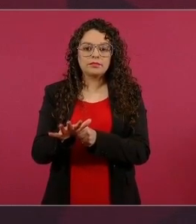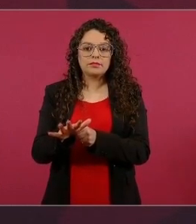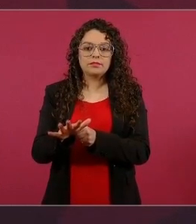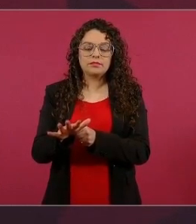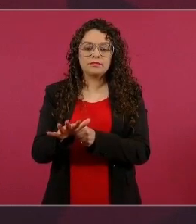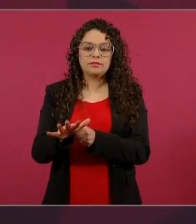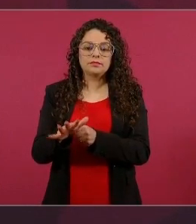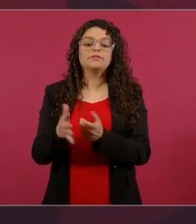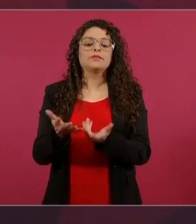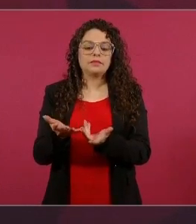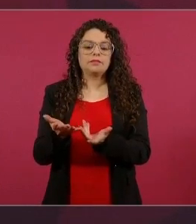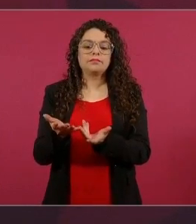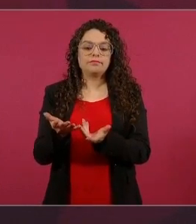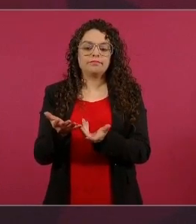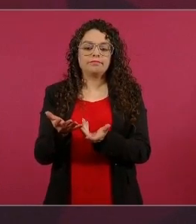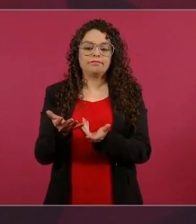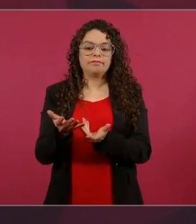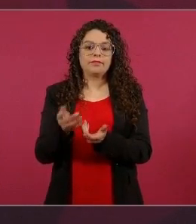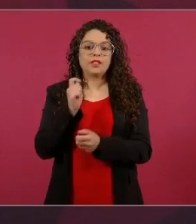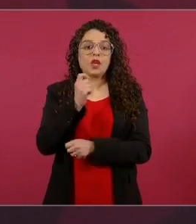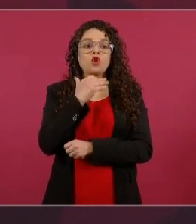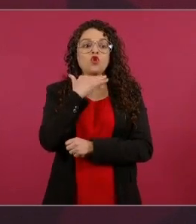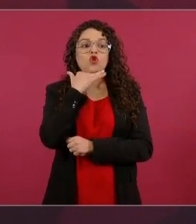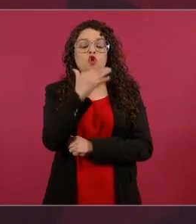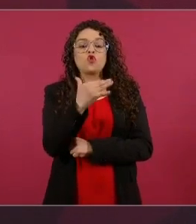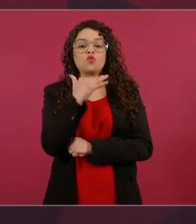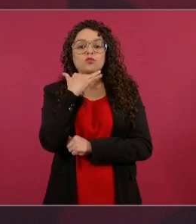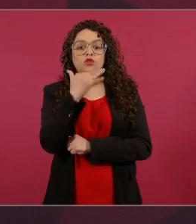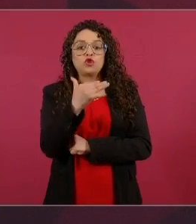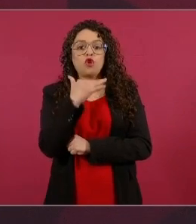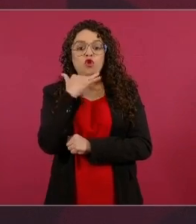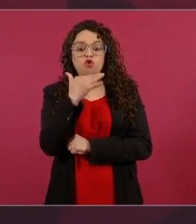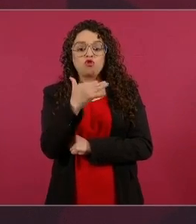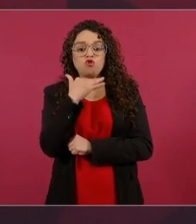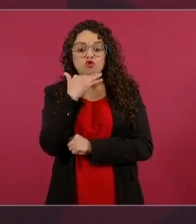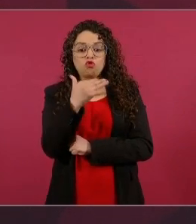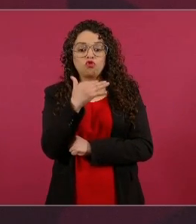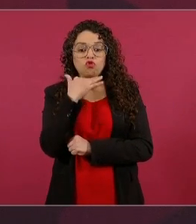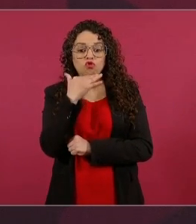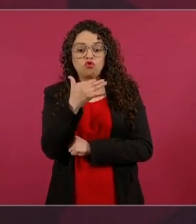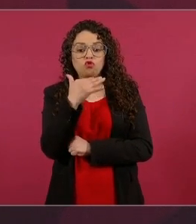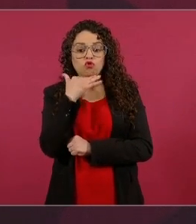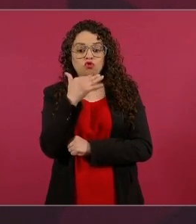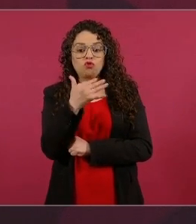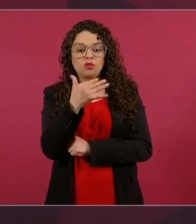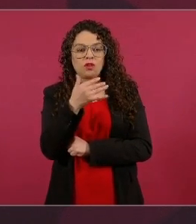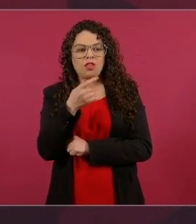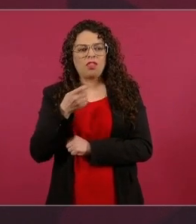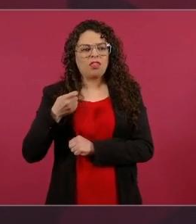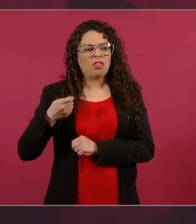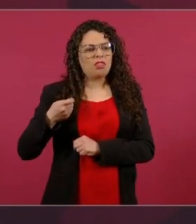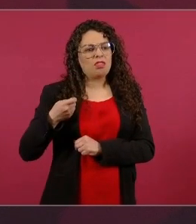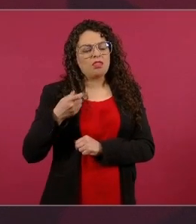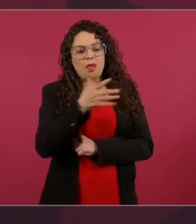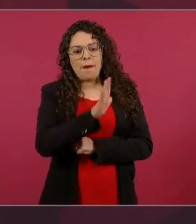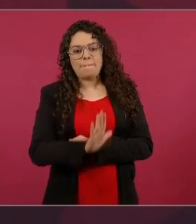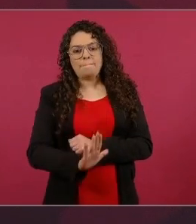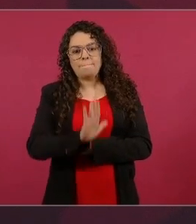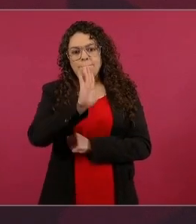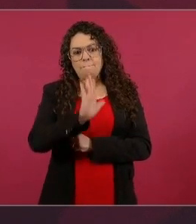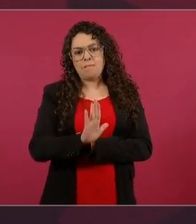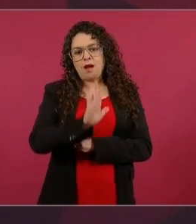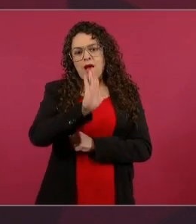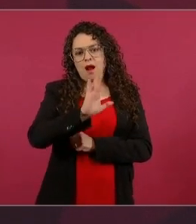era estigmatizar la corrupción porque antes se veía